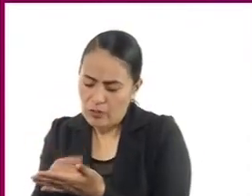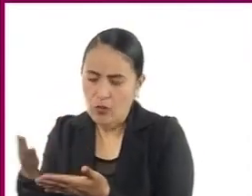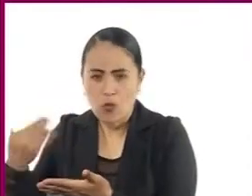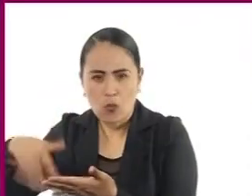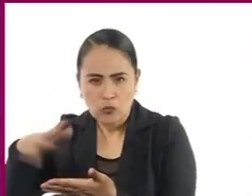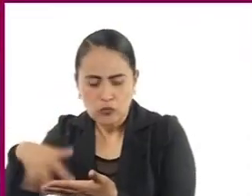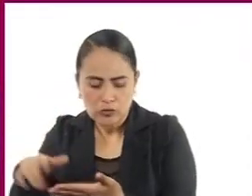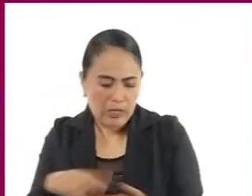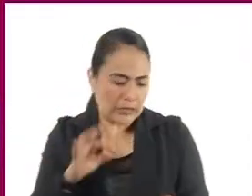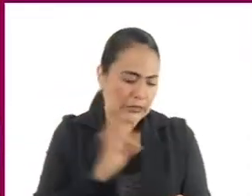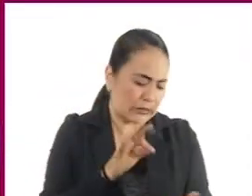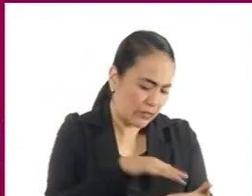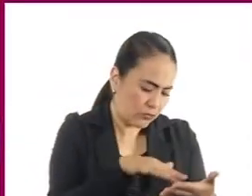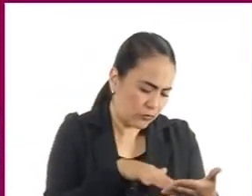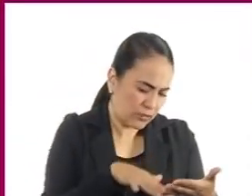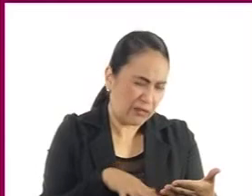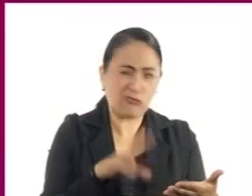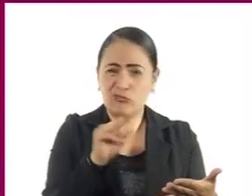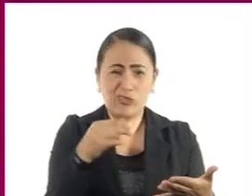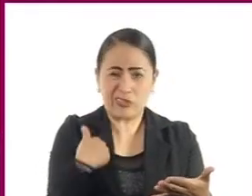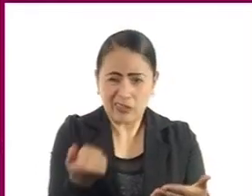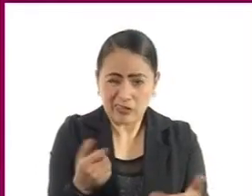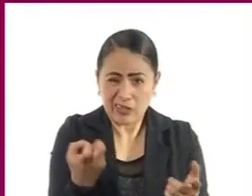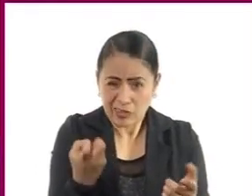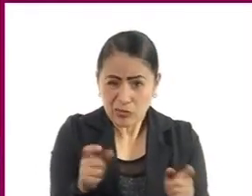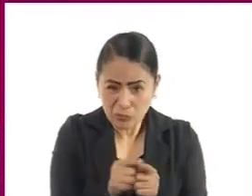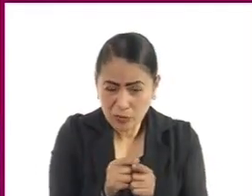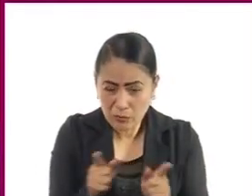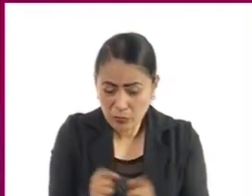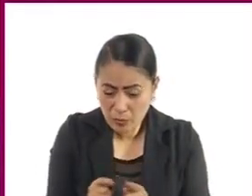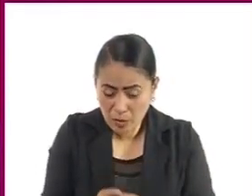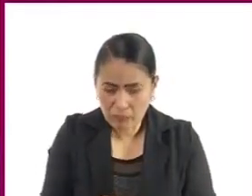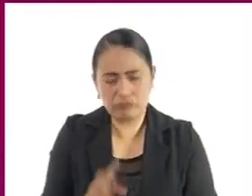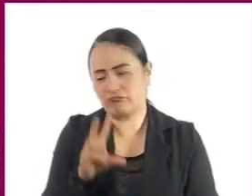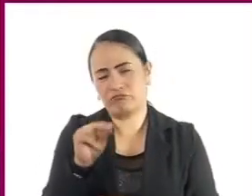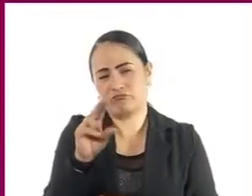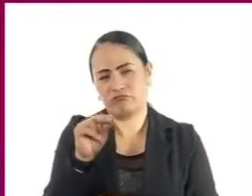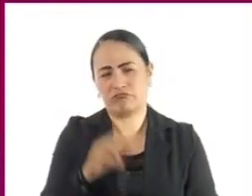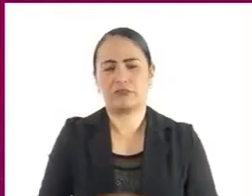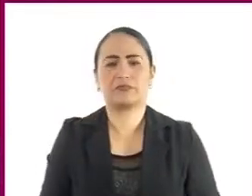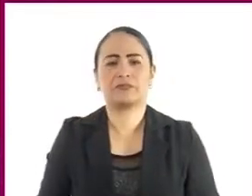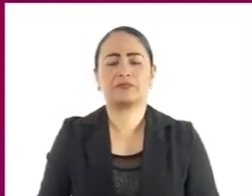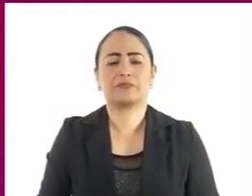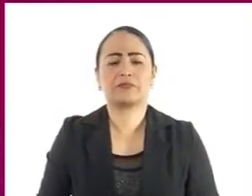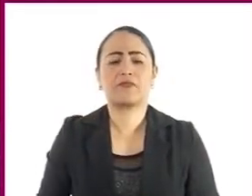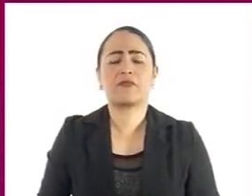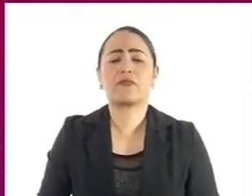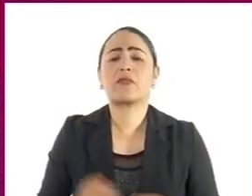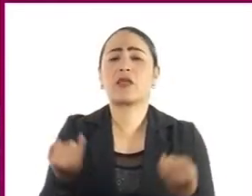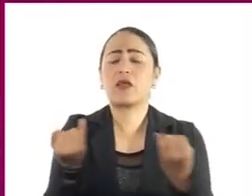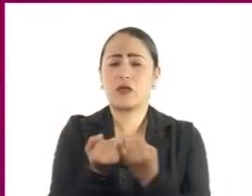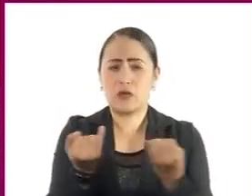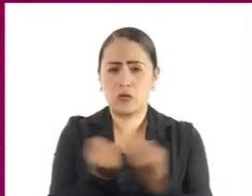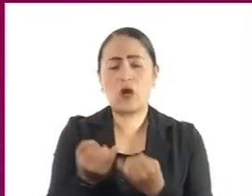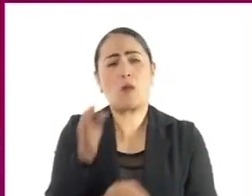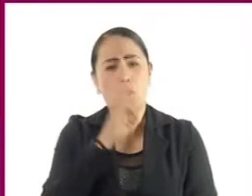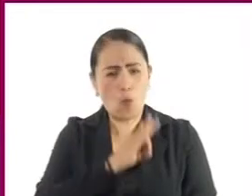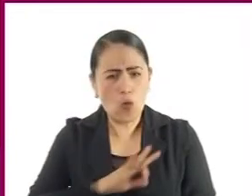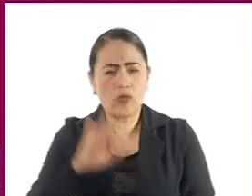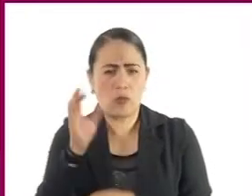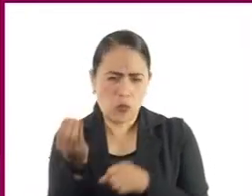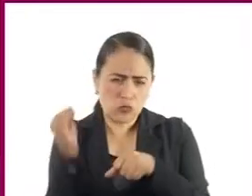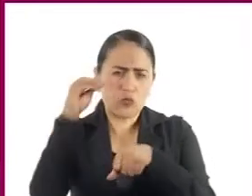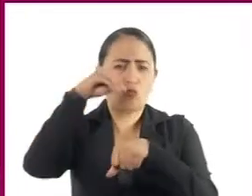entendemos. Por otro lado, al obtener pocos resultados, es conveniente adicionar términos